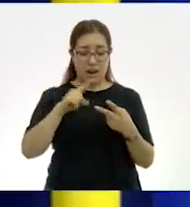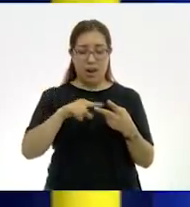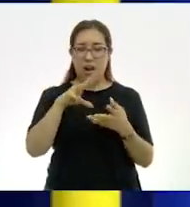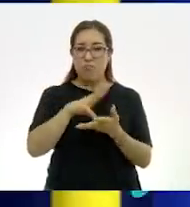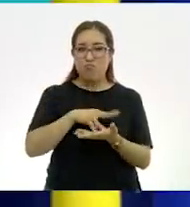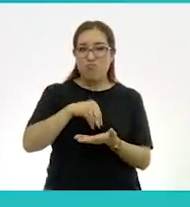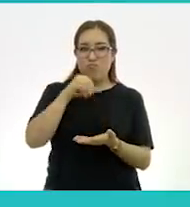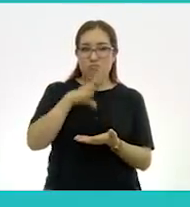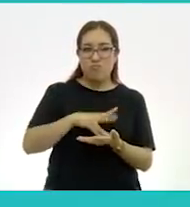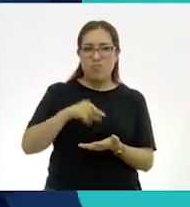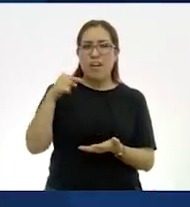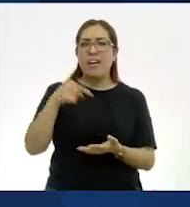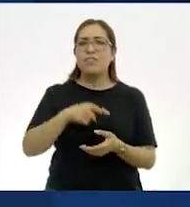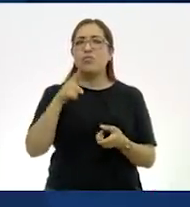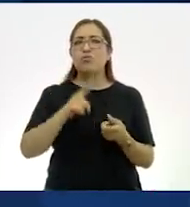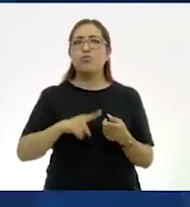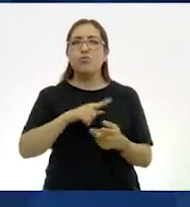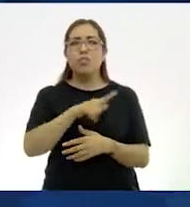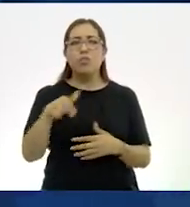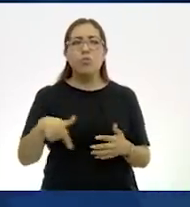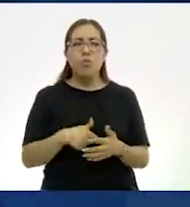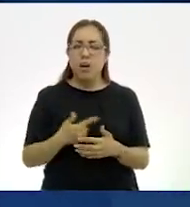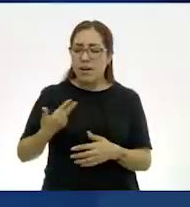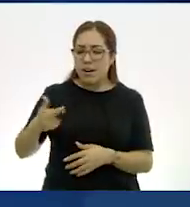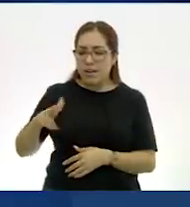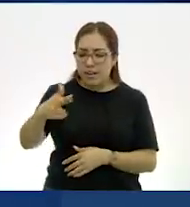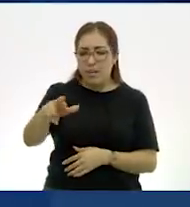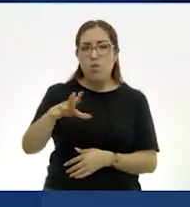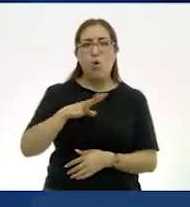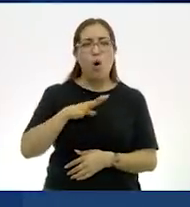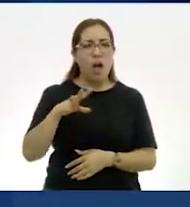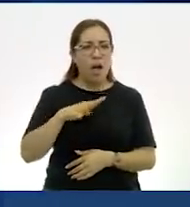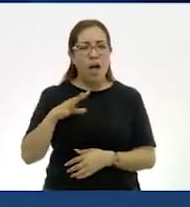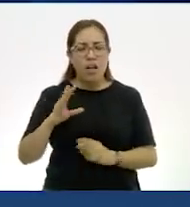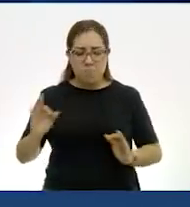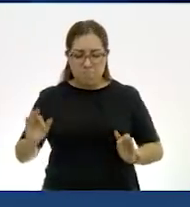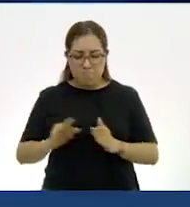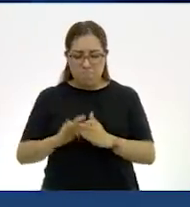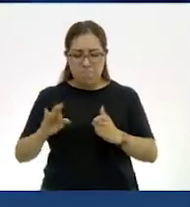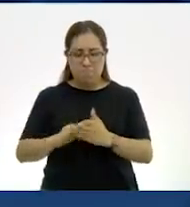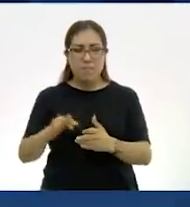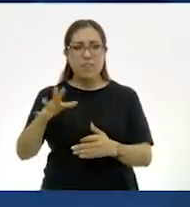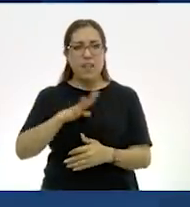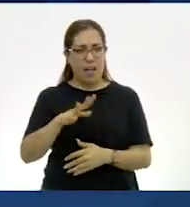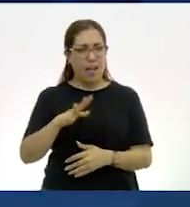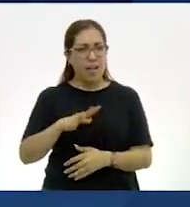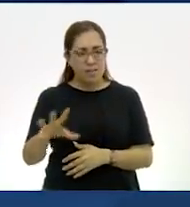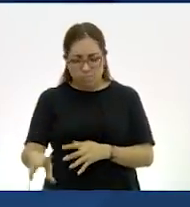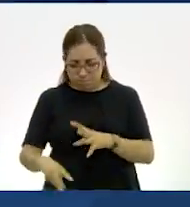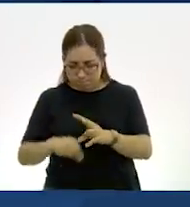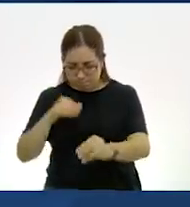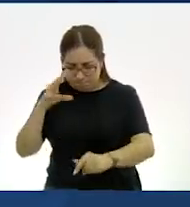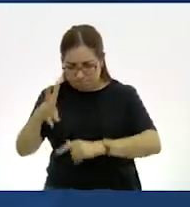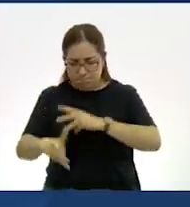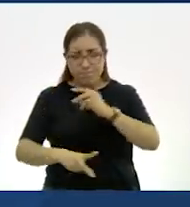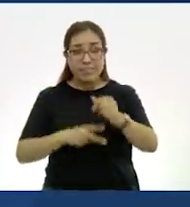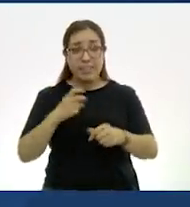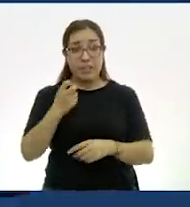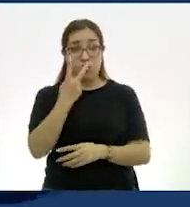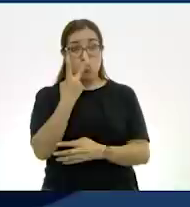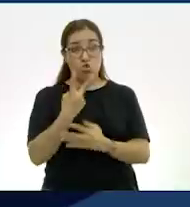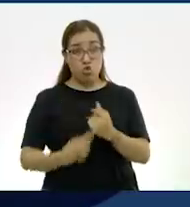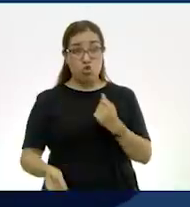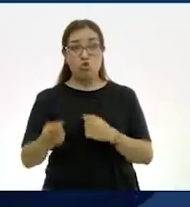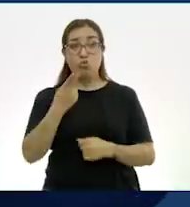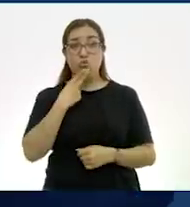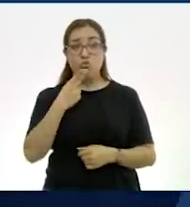fácilmente en los ríos que recorrían las ciudades de Mesopotamia, en lo que actualmente es Irak y el este de Siria. Usando estos dos